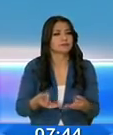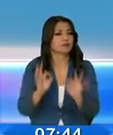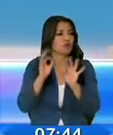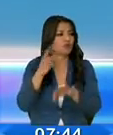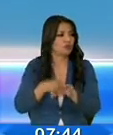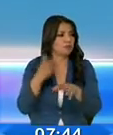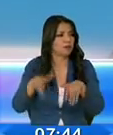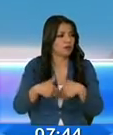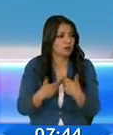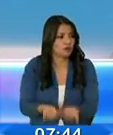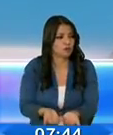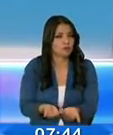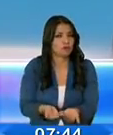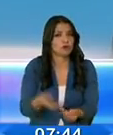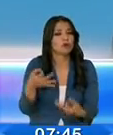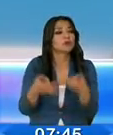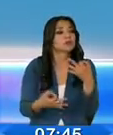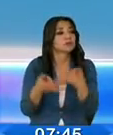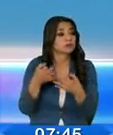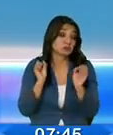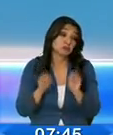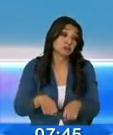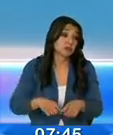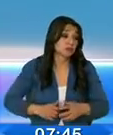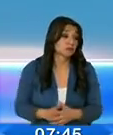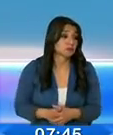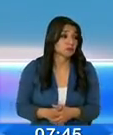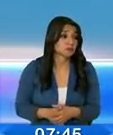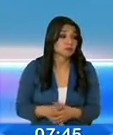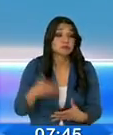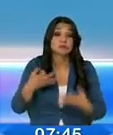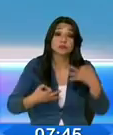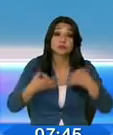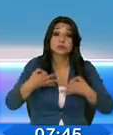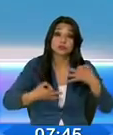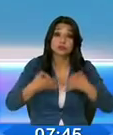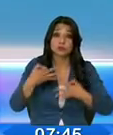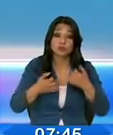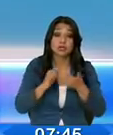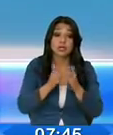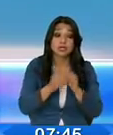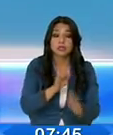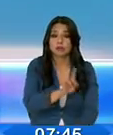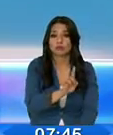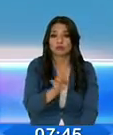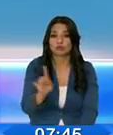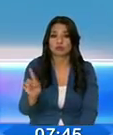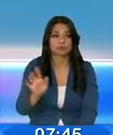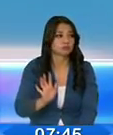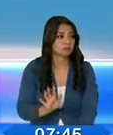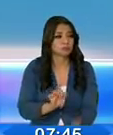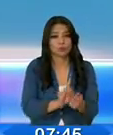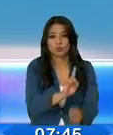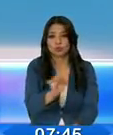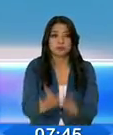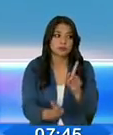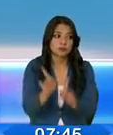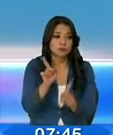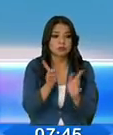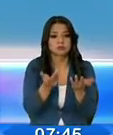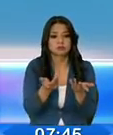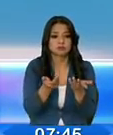específica, que es a través de un juicio. Y en el juicio, cada uno de los imputados, cada uno de los